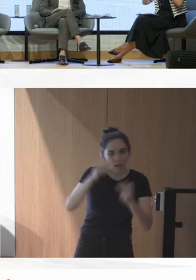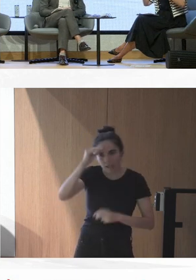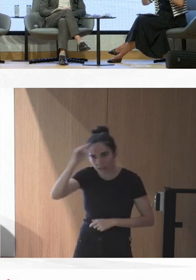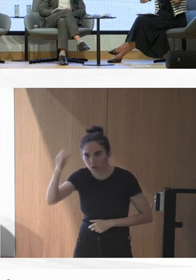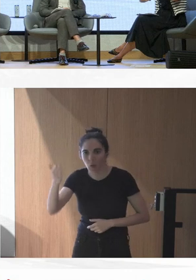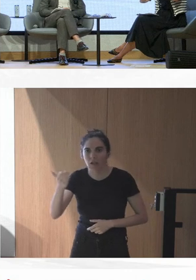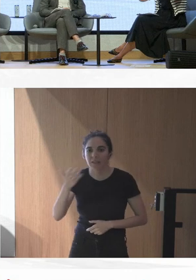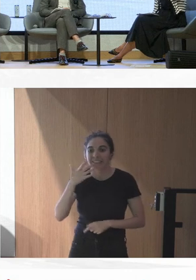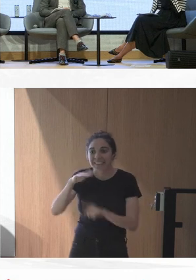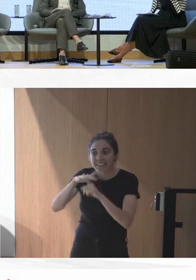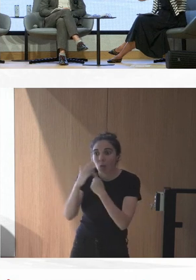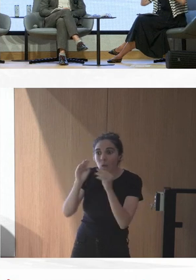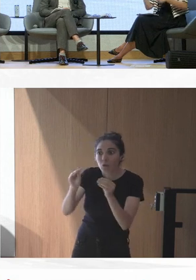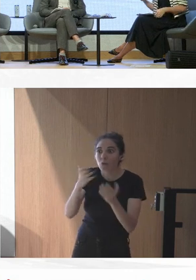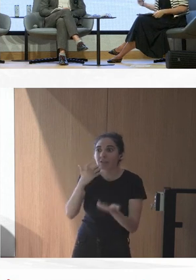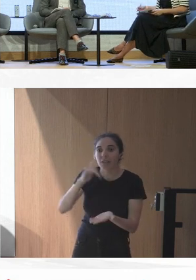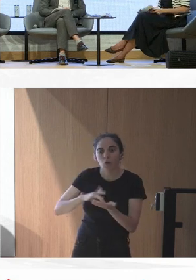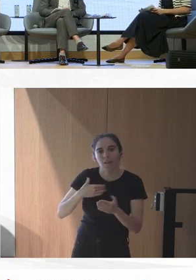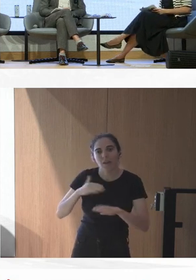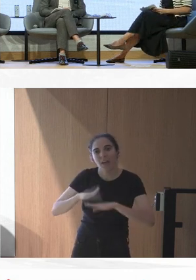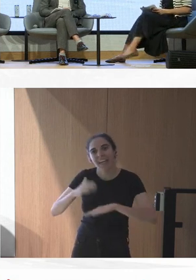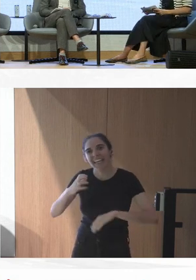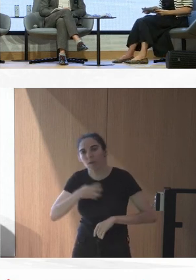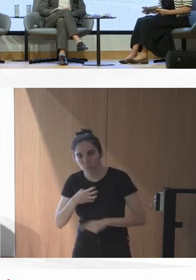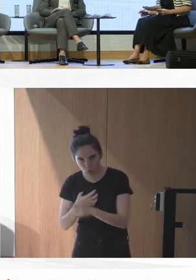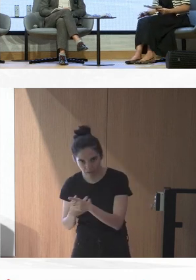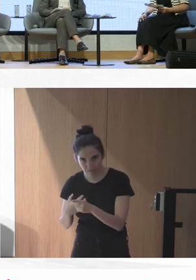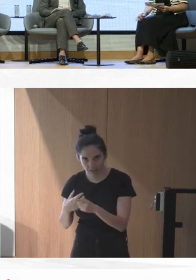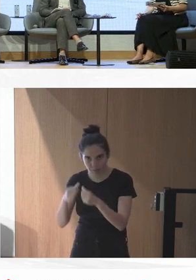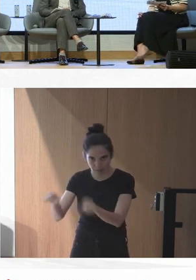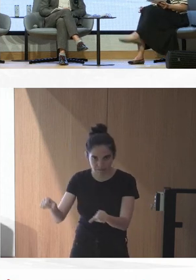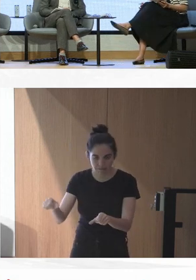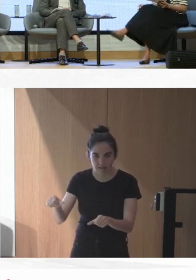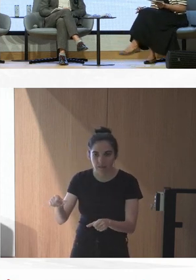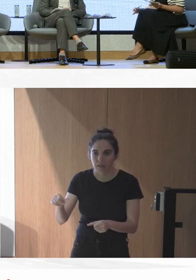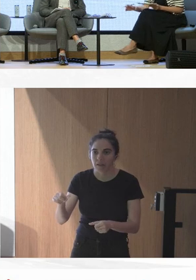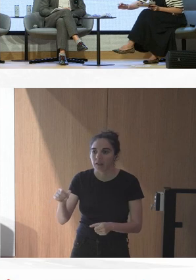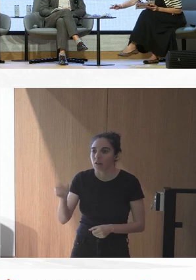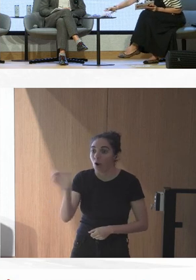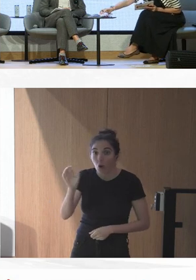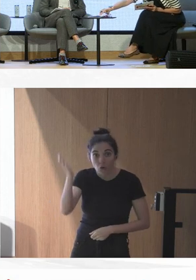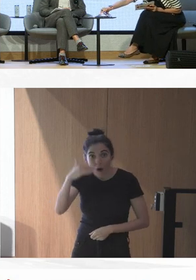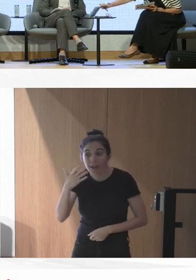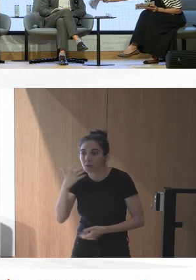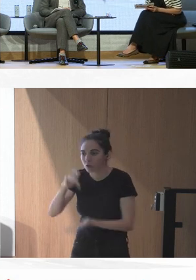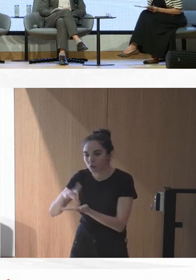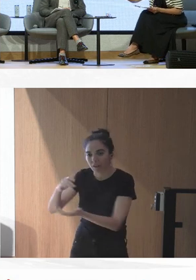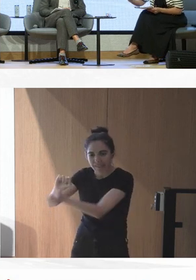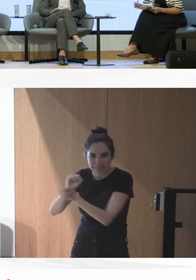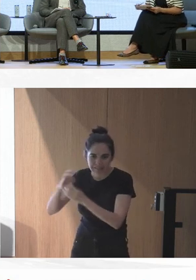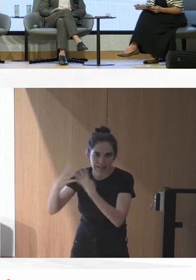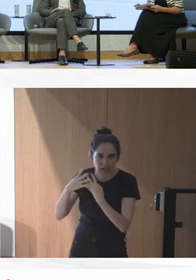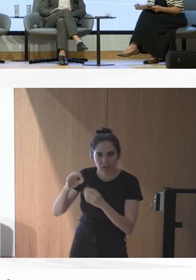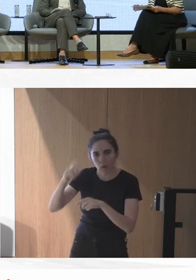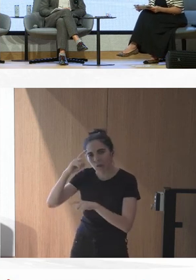que son declaradas inimputables y las que no son declaradas inimputables, pero que se encuentran en prisión, en cárceles, en instituciones psiquiátricas,